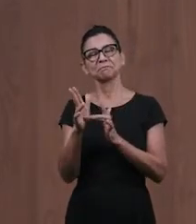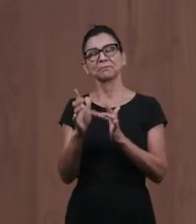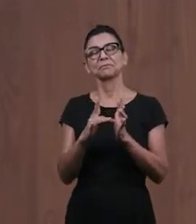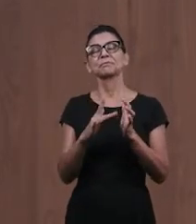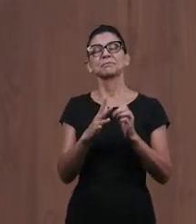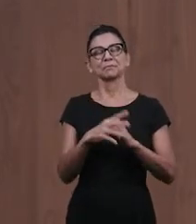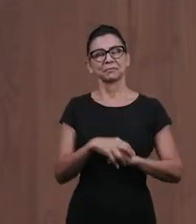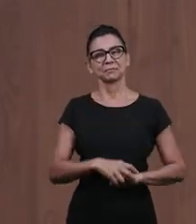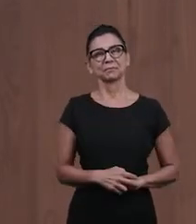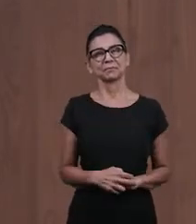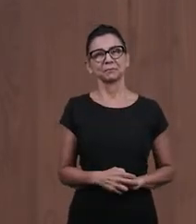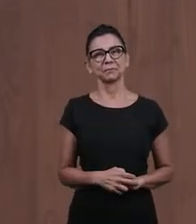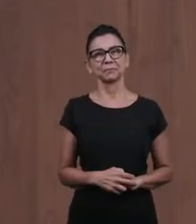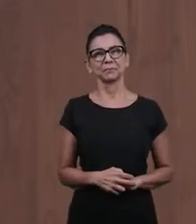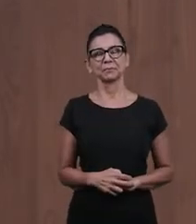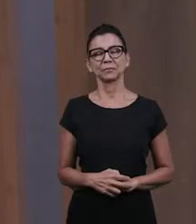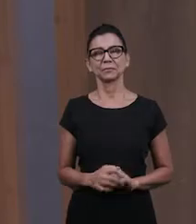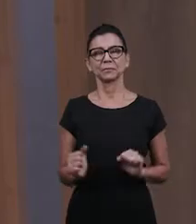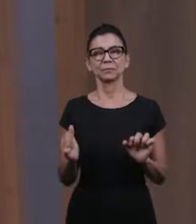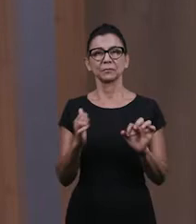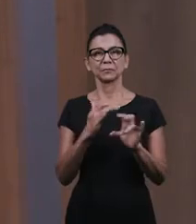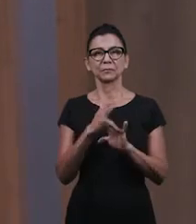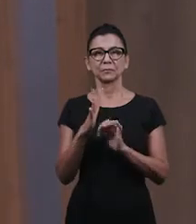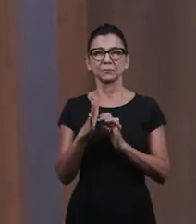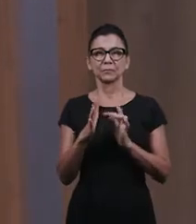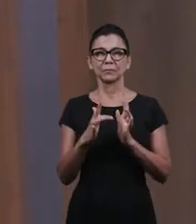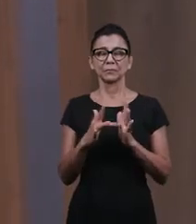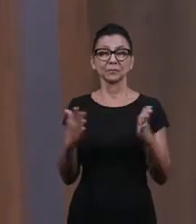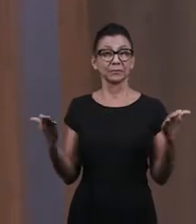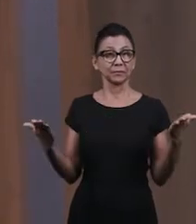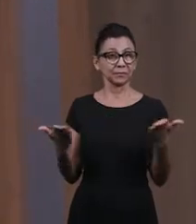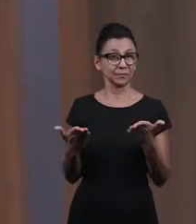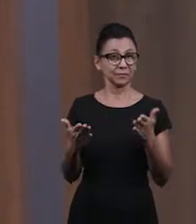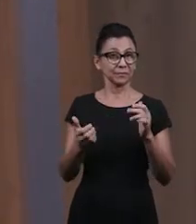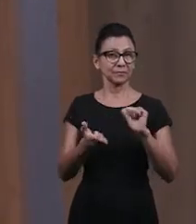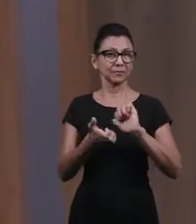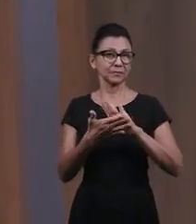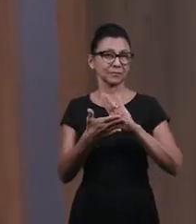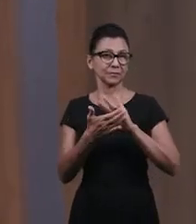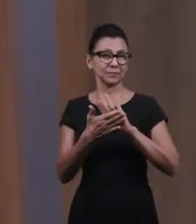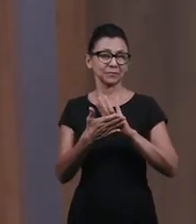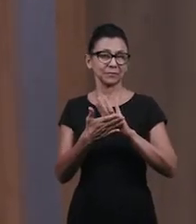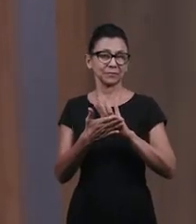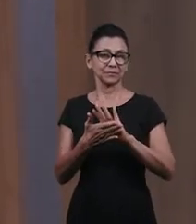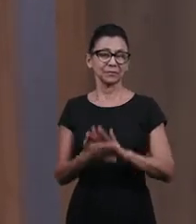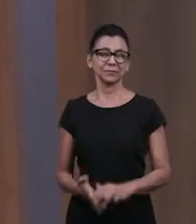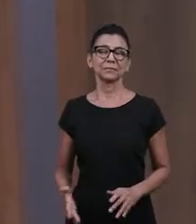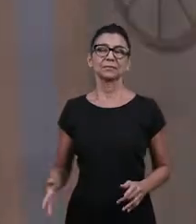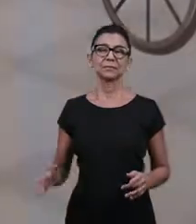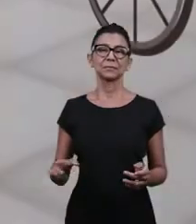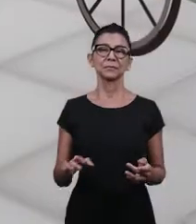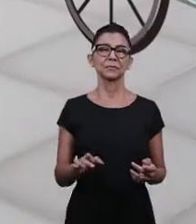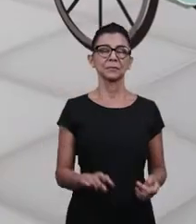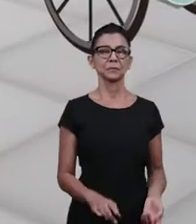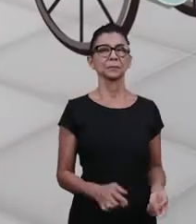de Jesús. Amén. Gloria a Jesús. Ahora vamos a cantar el Lord, mi Dios, mi Padre.